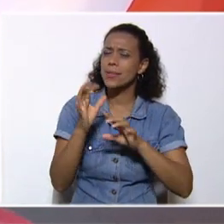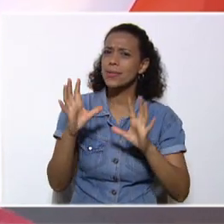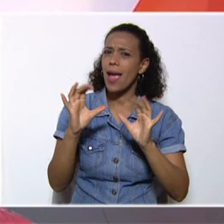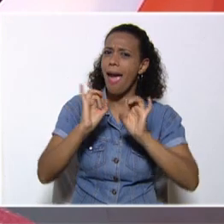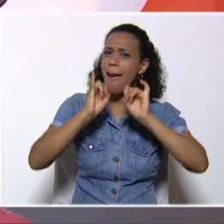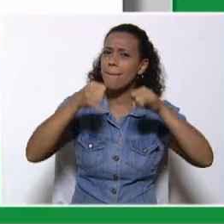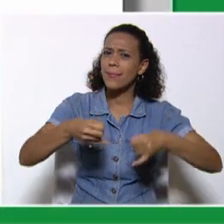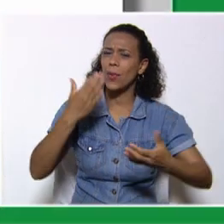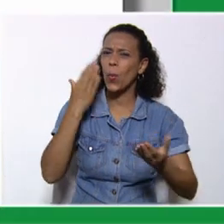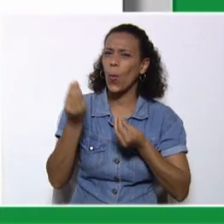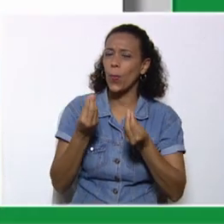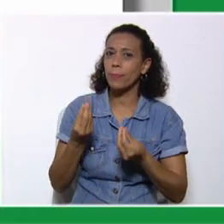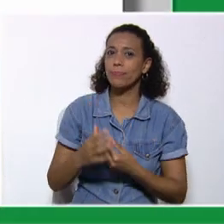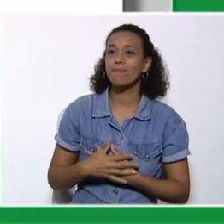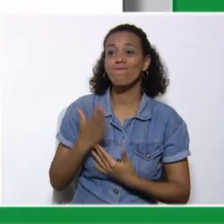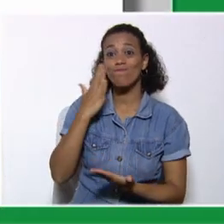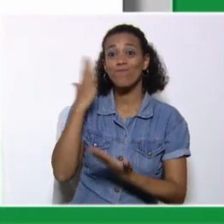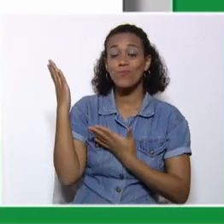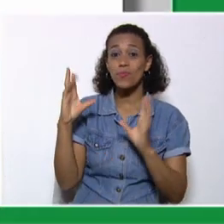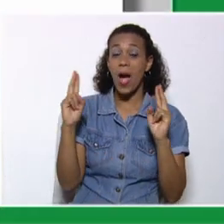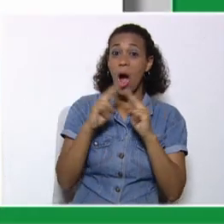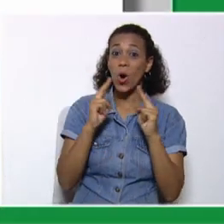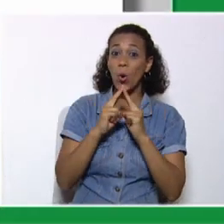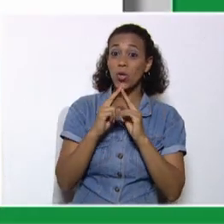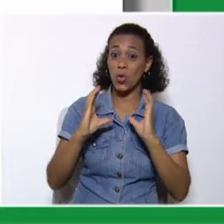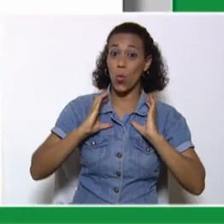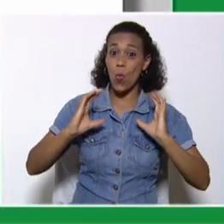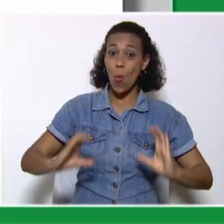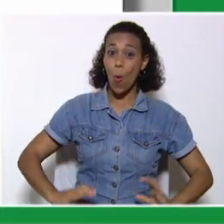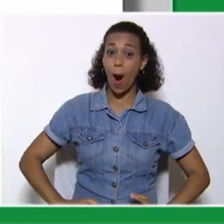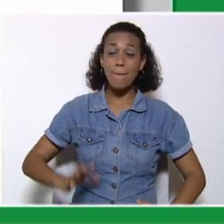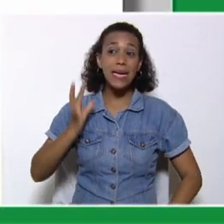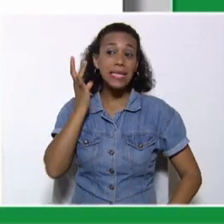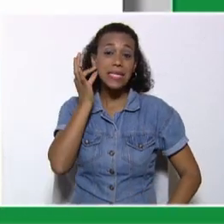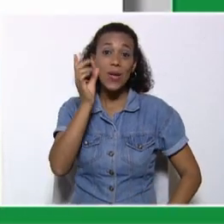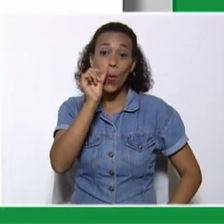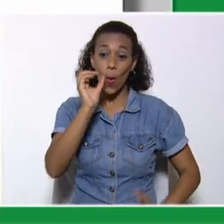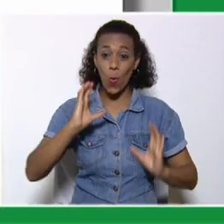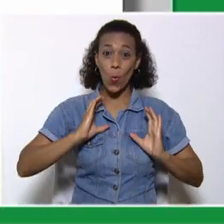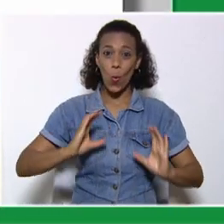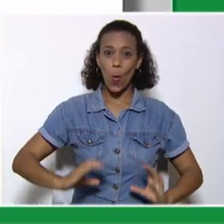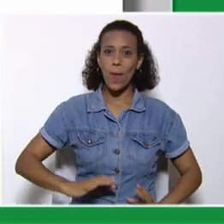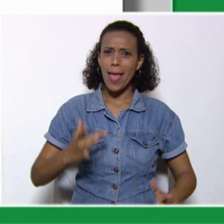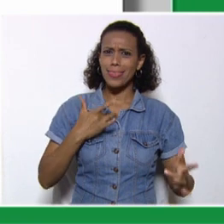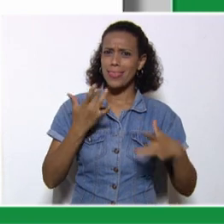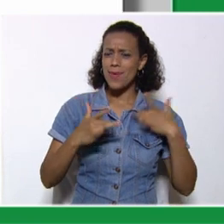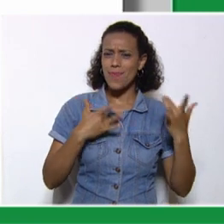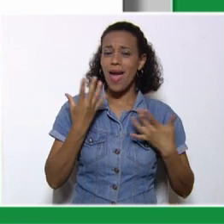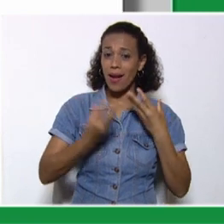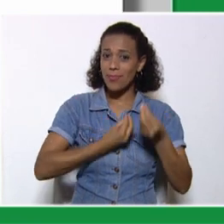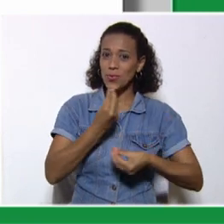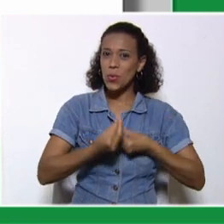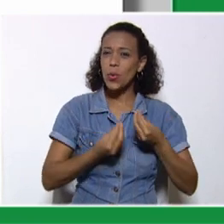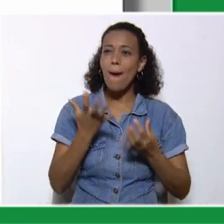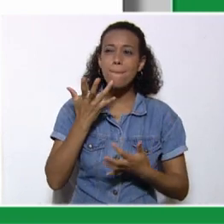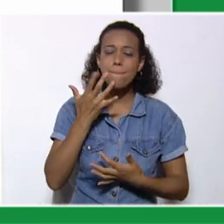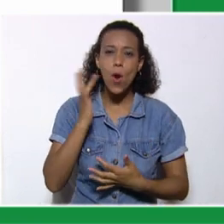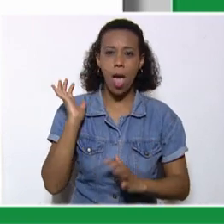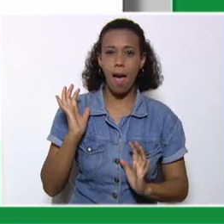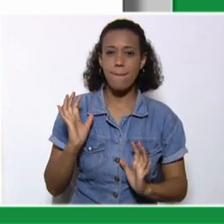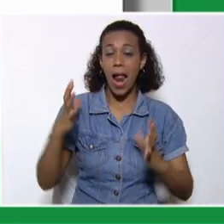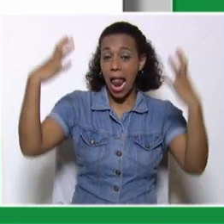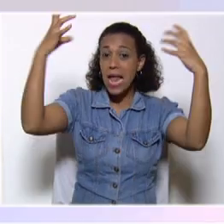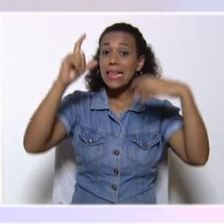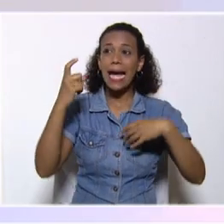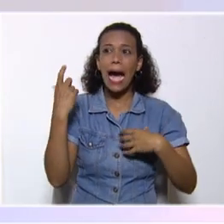inicial. Acompáñenme. Vamos entonces a conocer el cuerpo de nuestro niño y niña. Esta es una actividad que se puede realizar, por ejemplo, durante